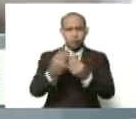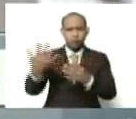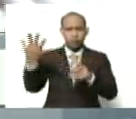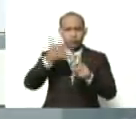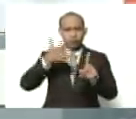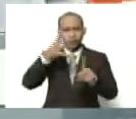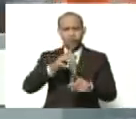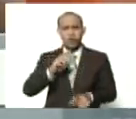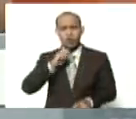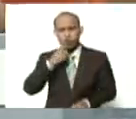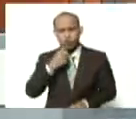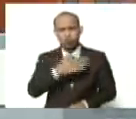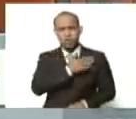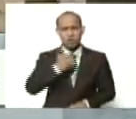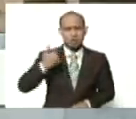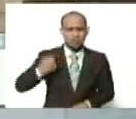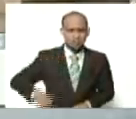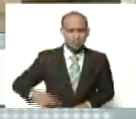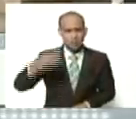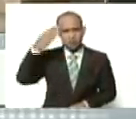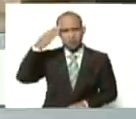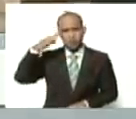China, Irán y Cuba,